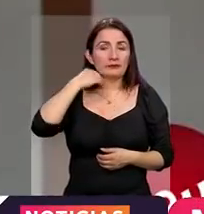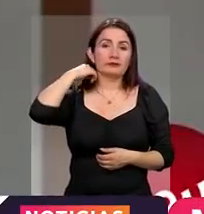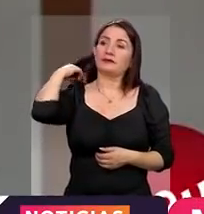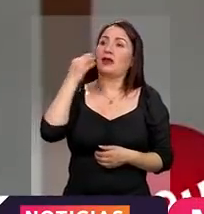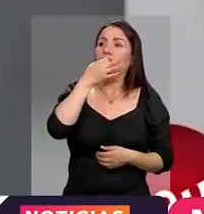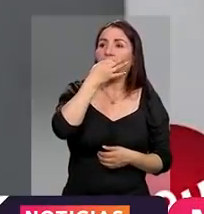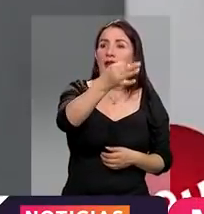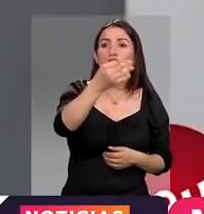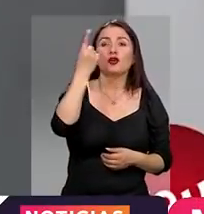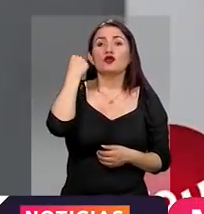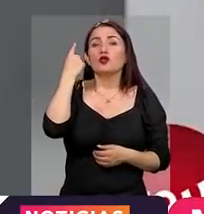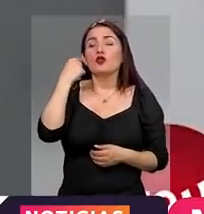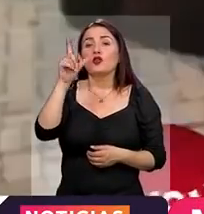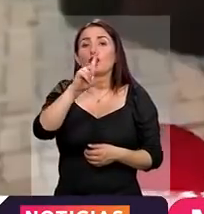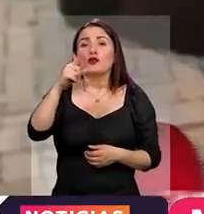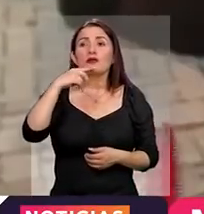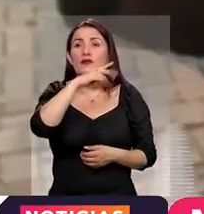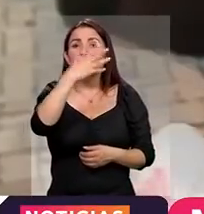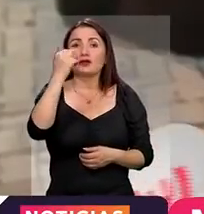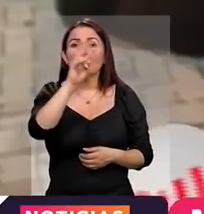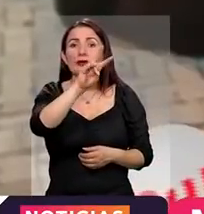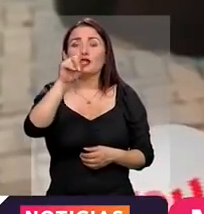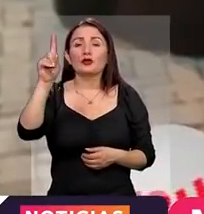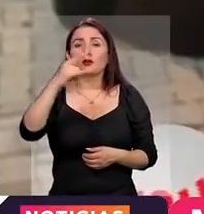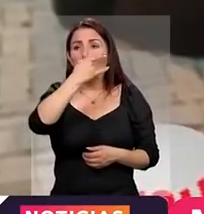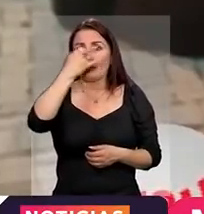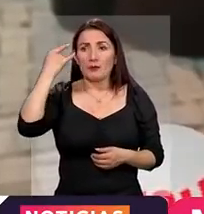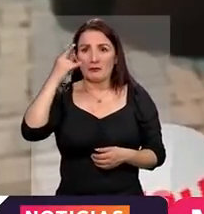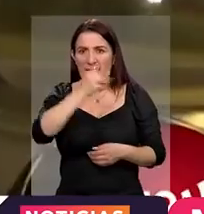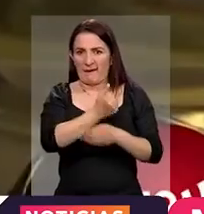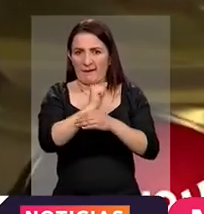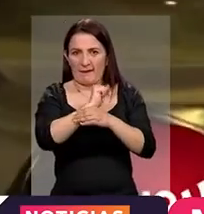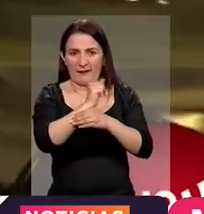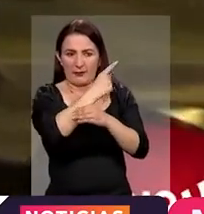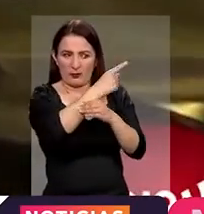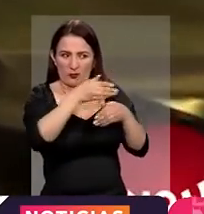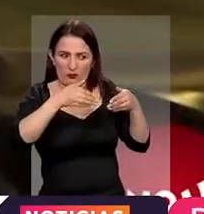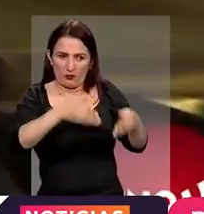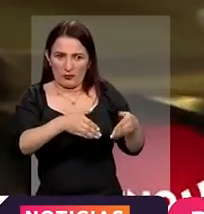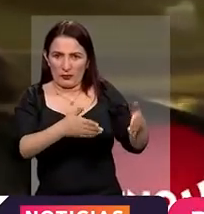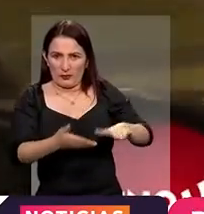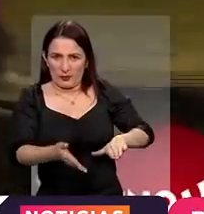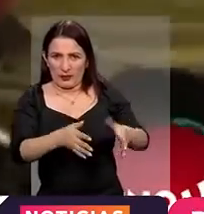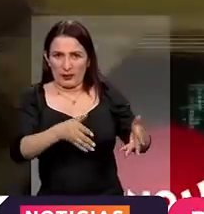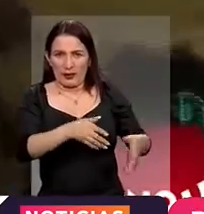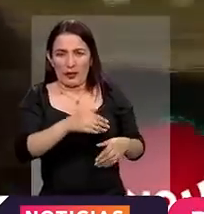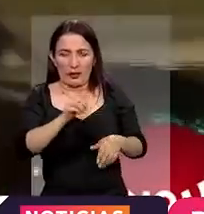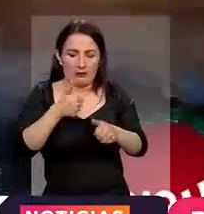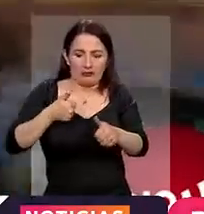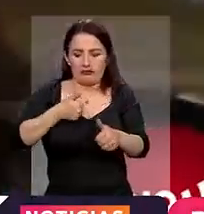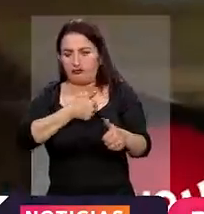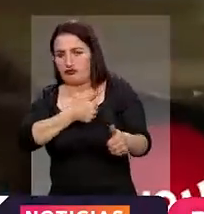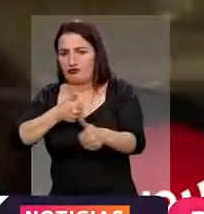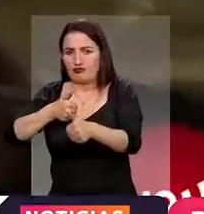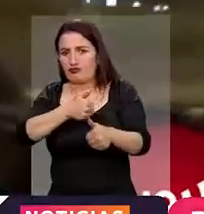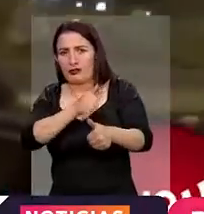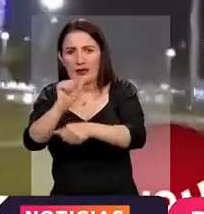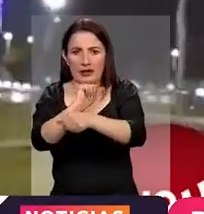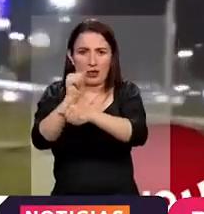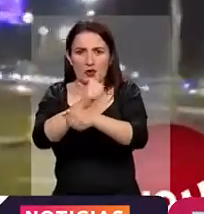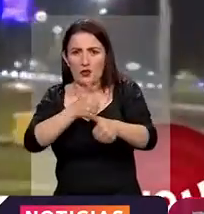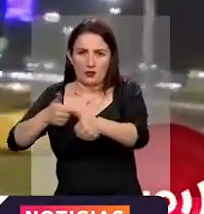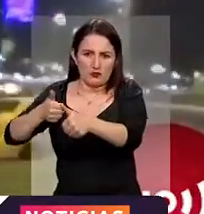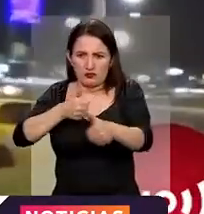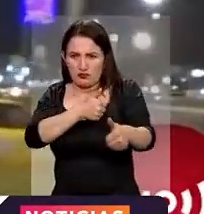denuncia, el pasado lunes festivo 21 de marzo, una carroza fúnebre siguió el vehículo en el que se transportaba la directora de Noticias 1 con